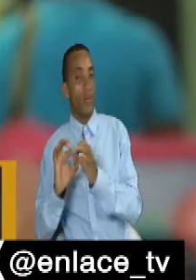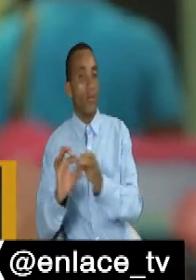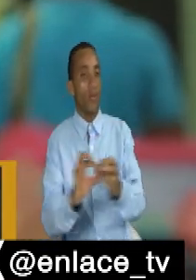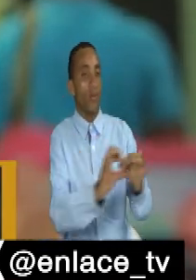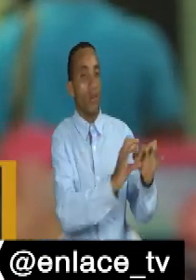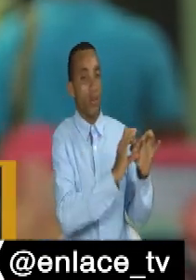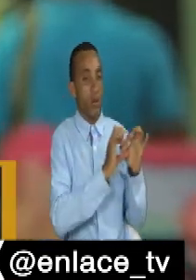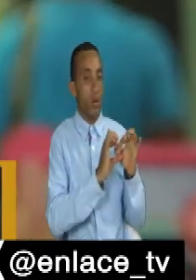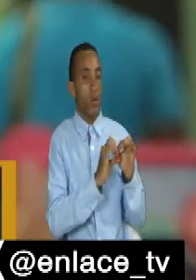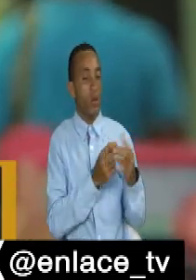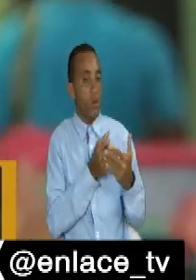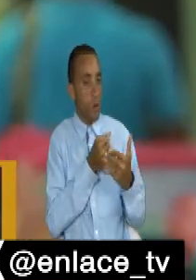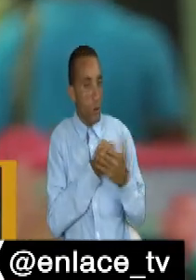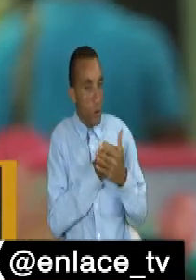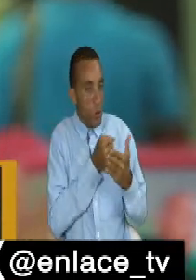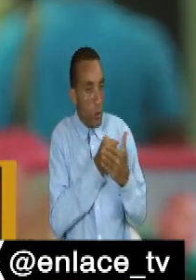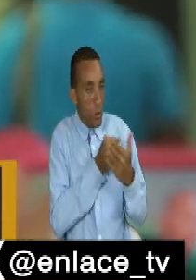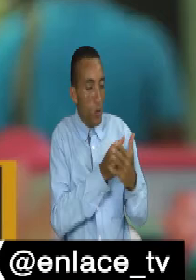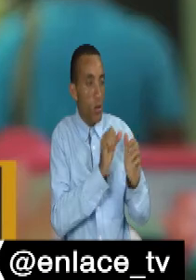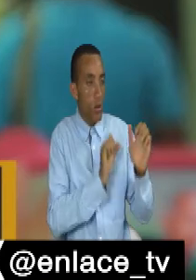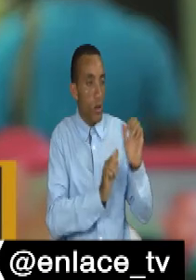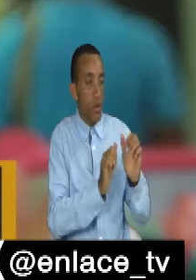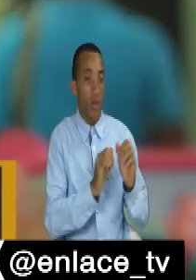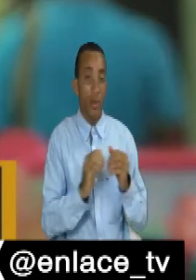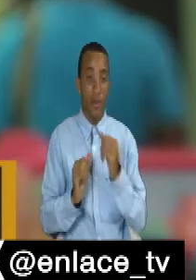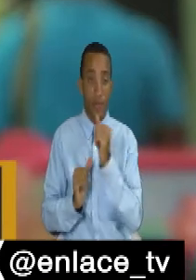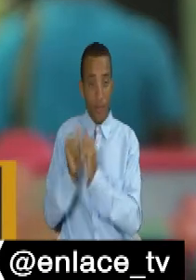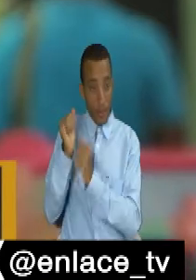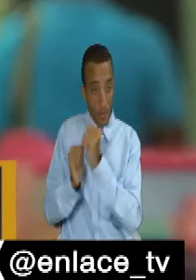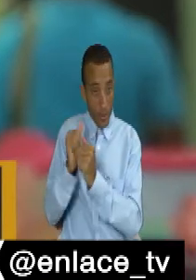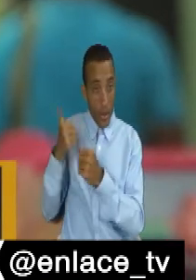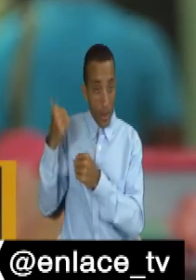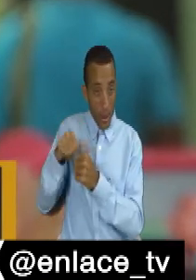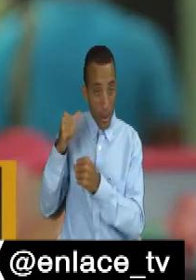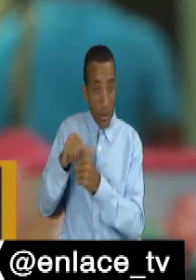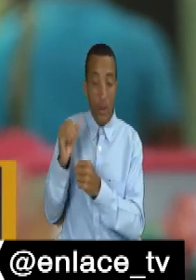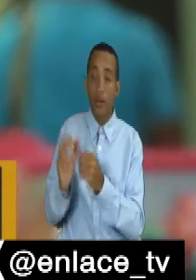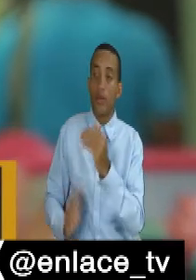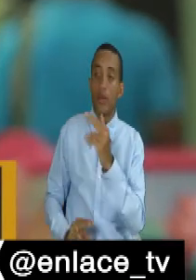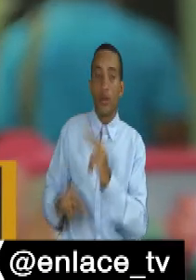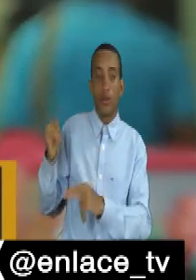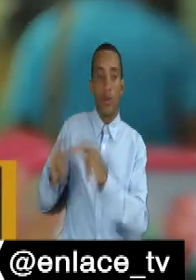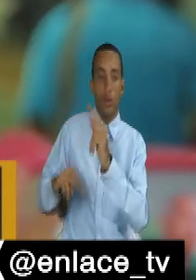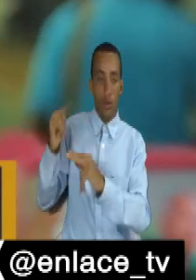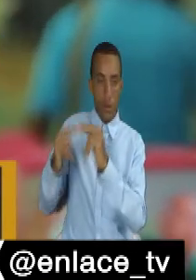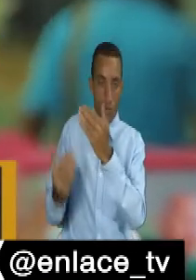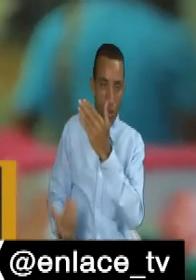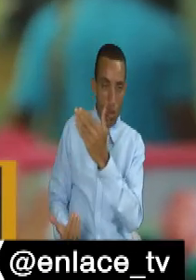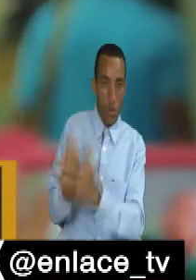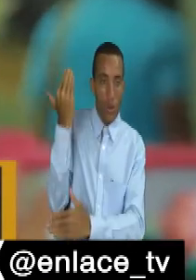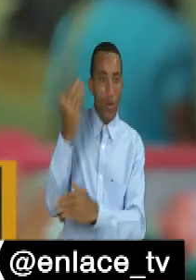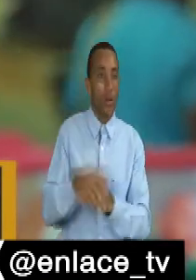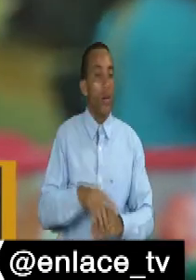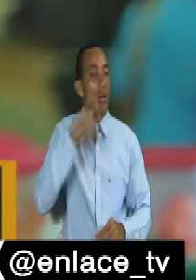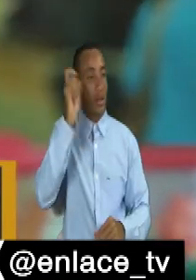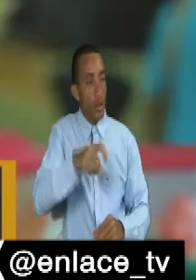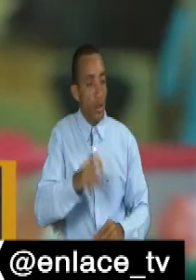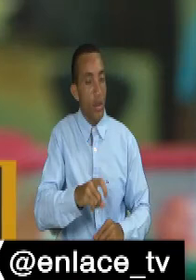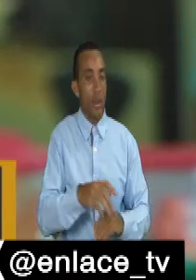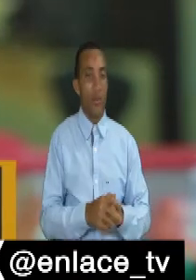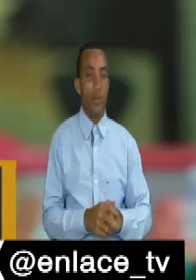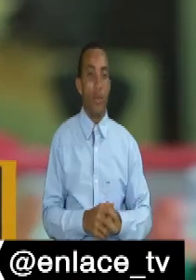luchar que nuestra refinería sea modernizada. No vamos a dar nuestro brazo a torcer, necesitamos la